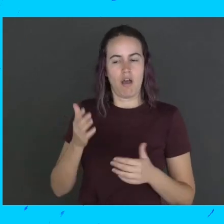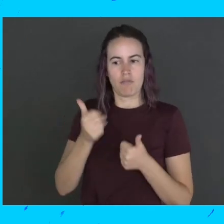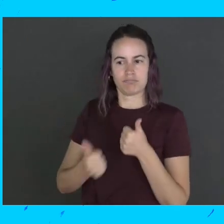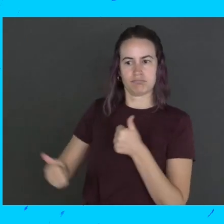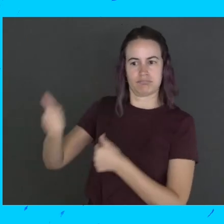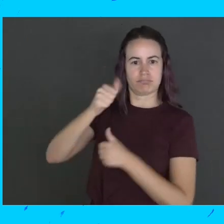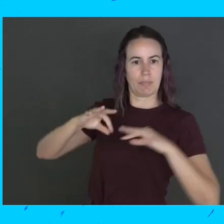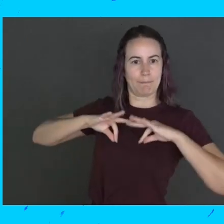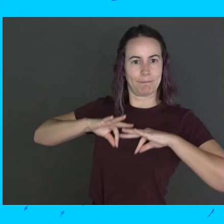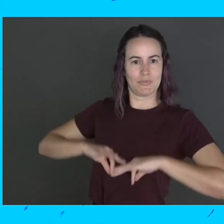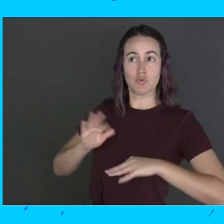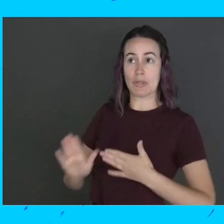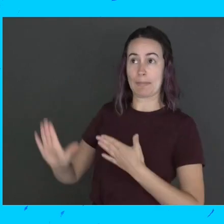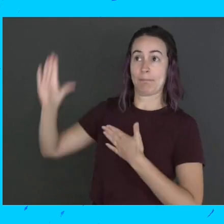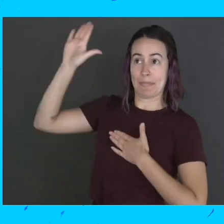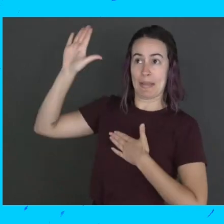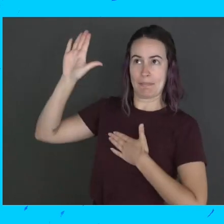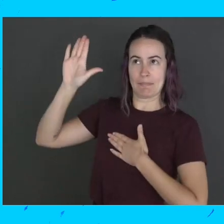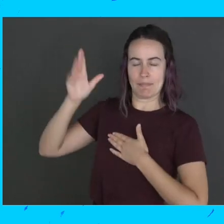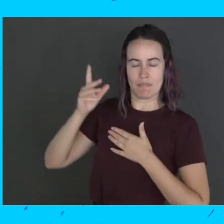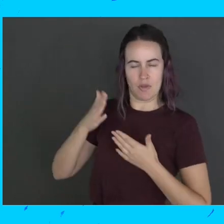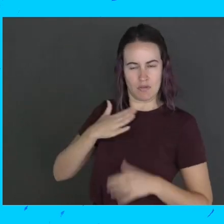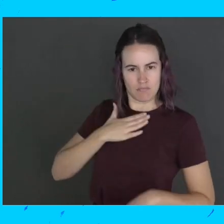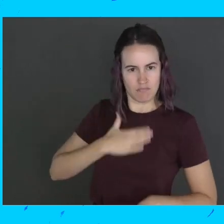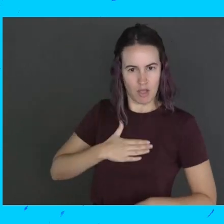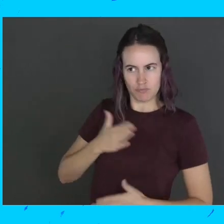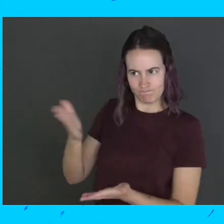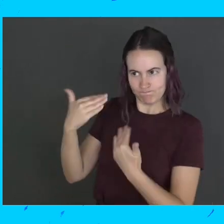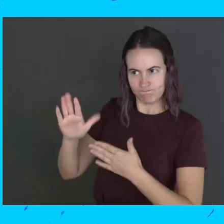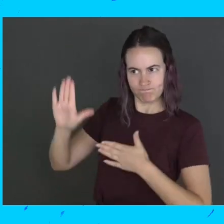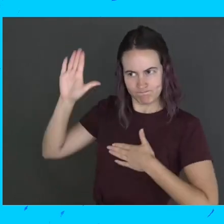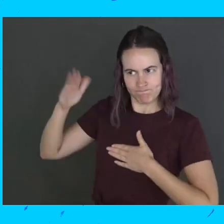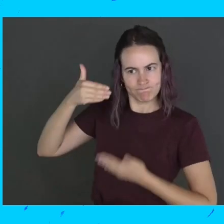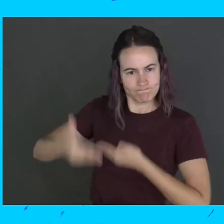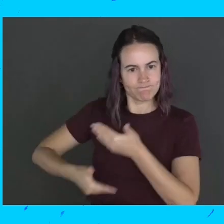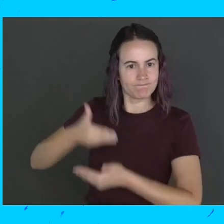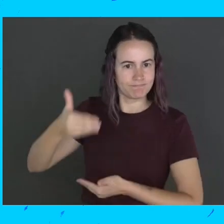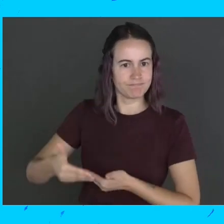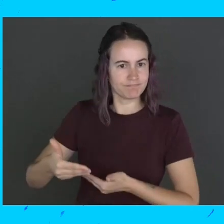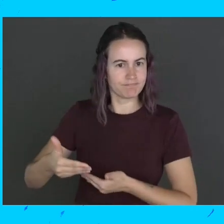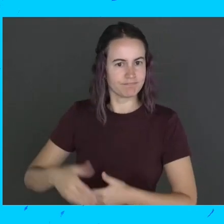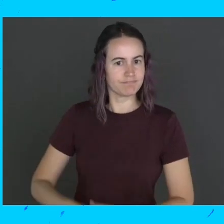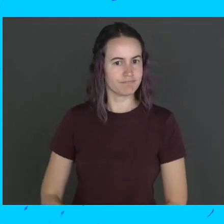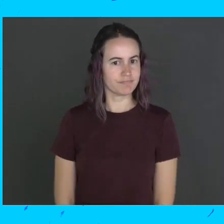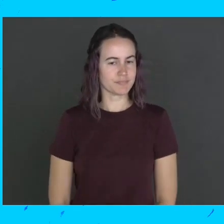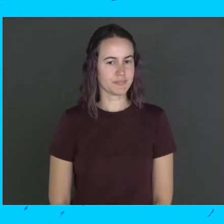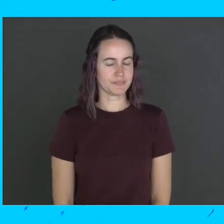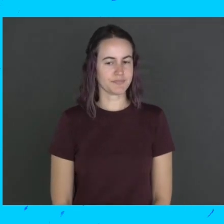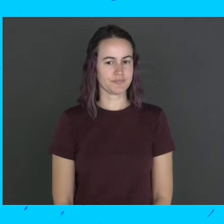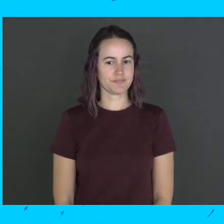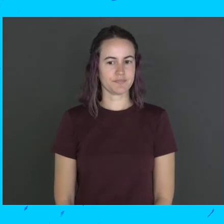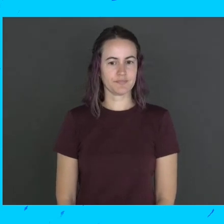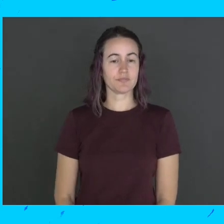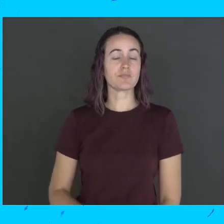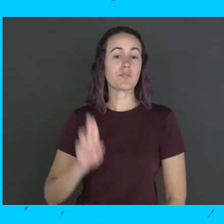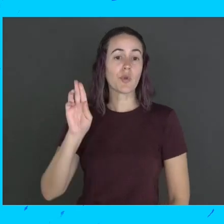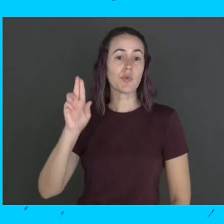jóvenes. Como guiado por la visión, la agenda de